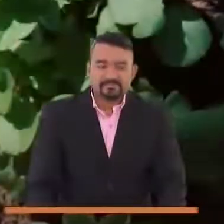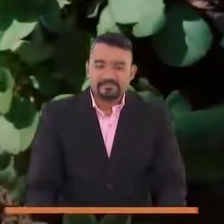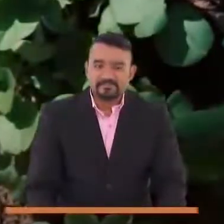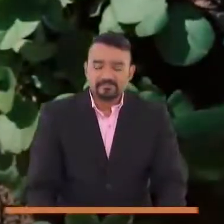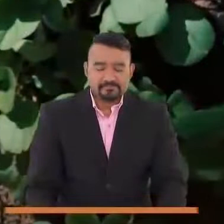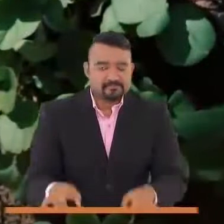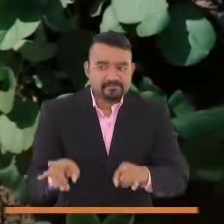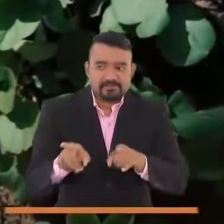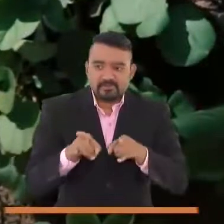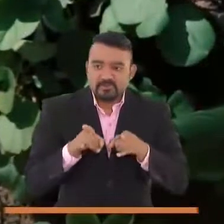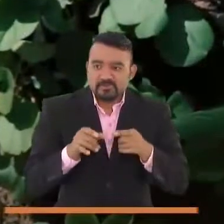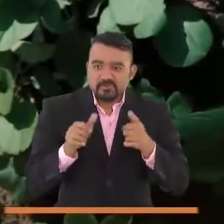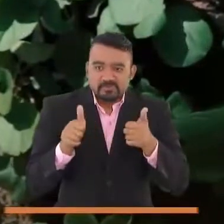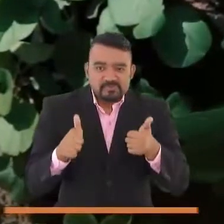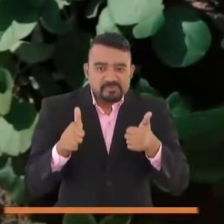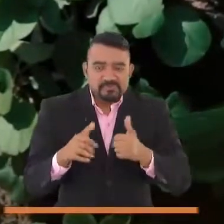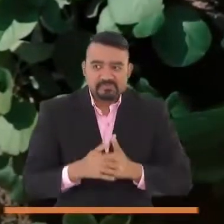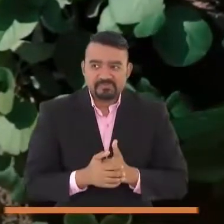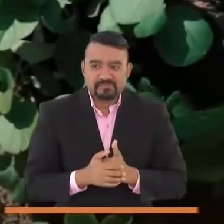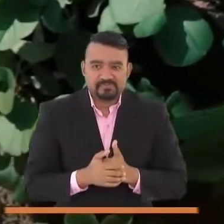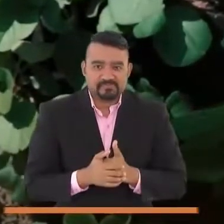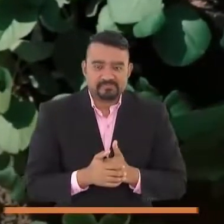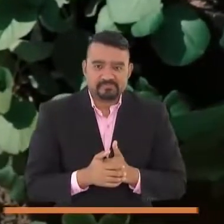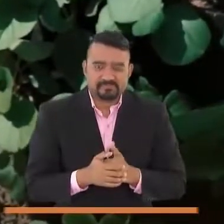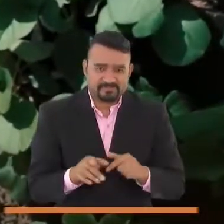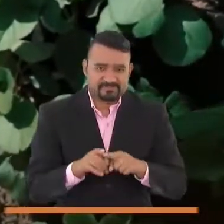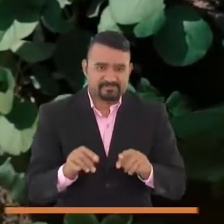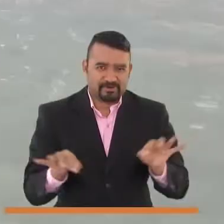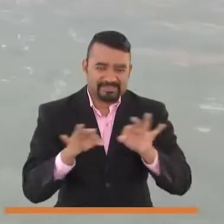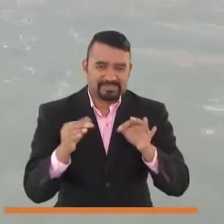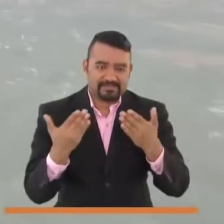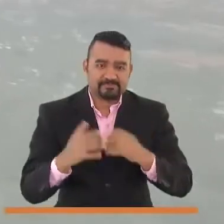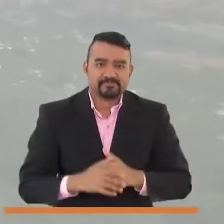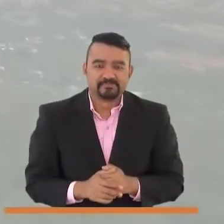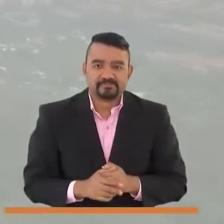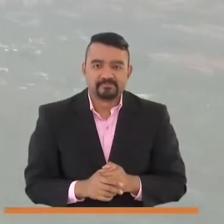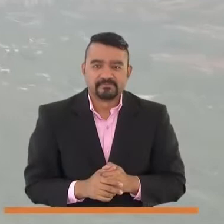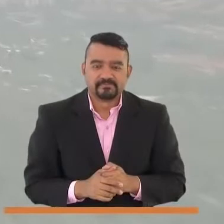muy bueno para todos y para todos ciudadanos que estamos pues sorprendidos con este nuevo cambio.